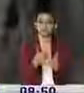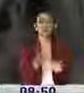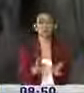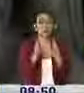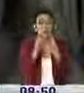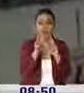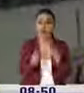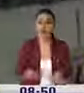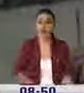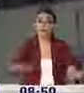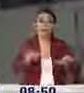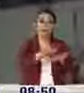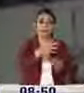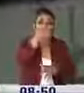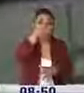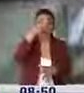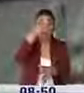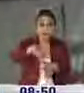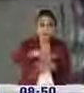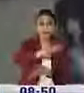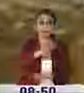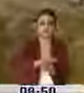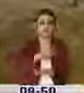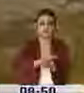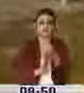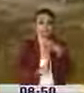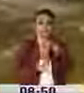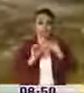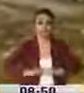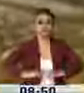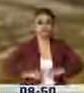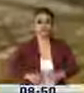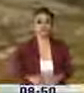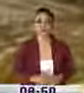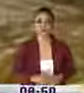y tranquilidad a varios sectores de la provincia de Sáchila. Desde Santo Domingo informó